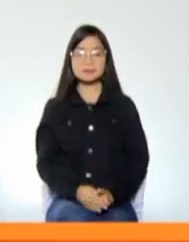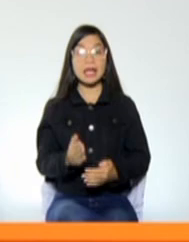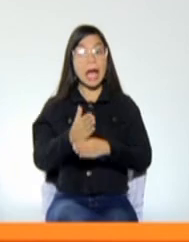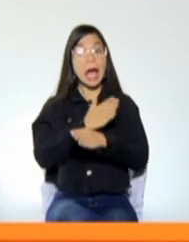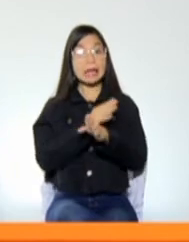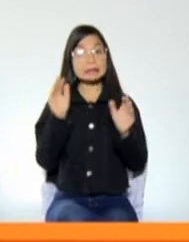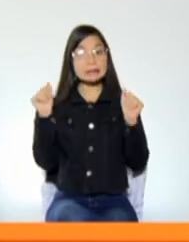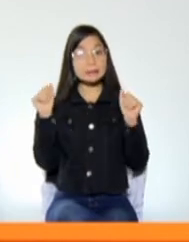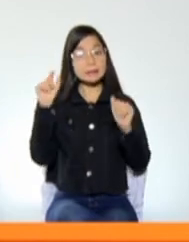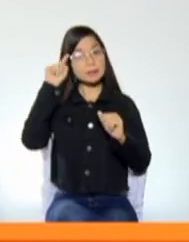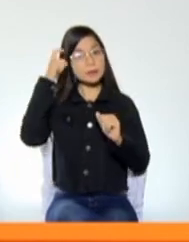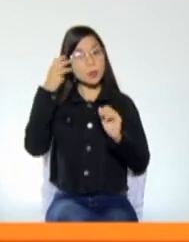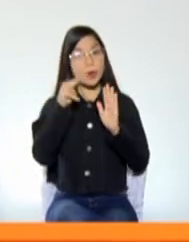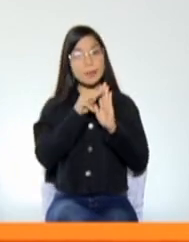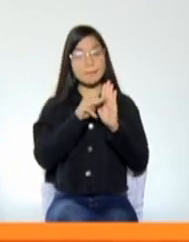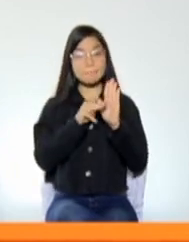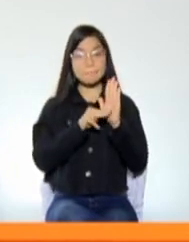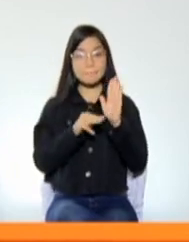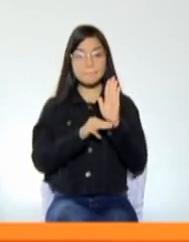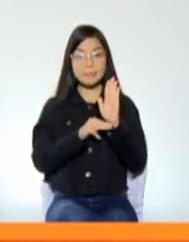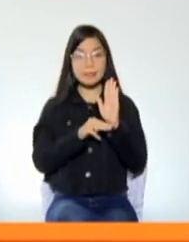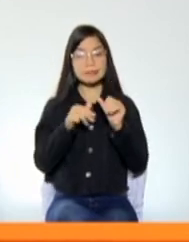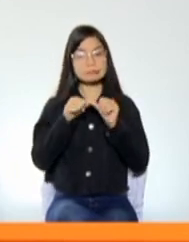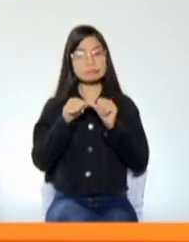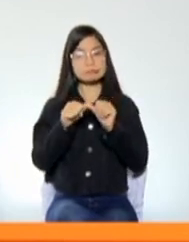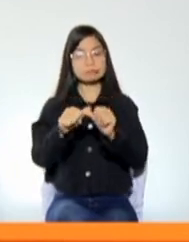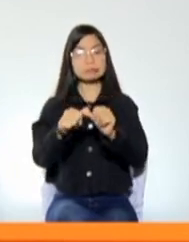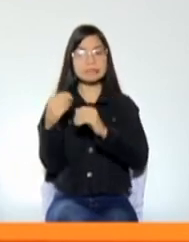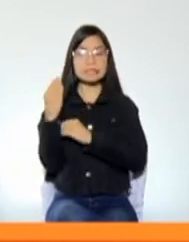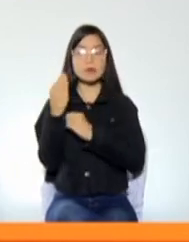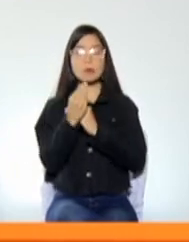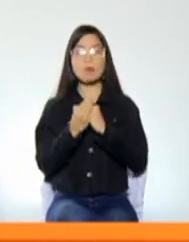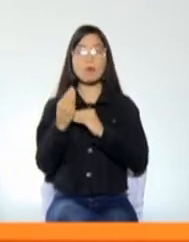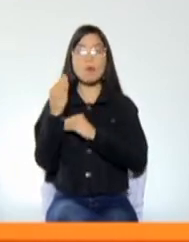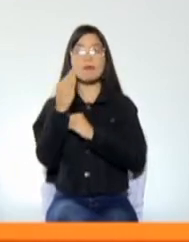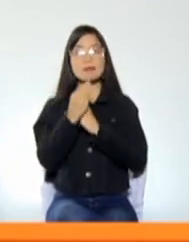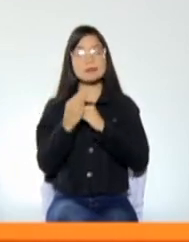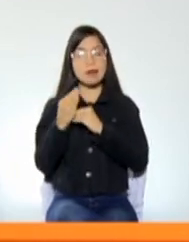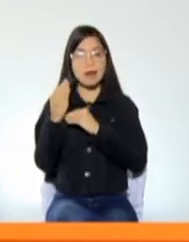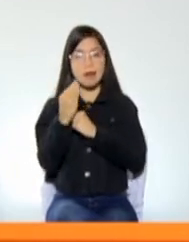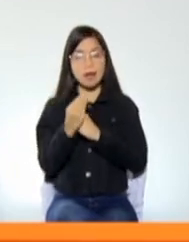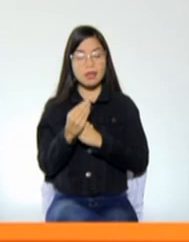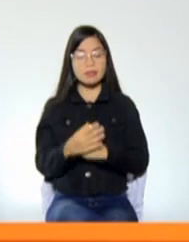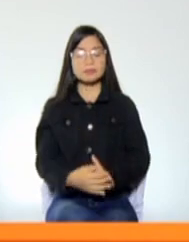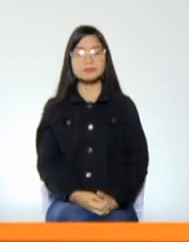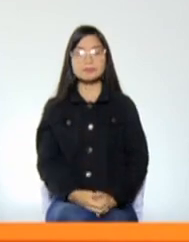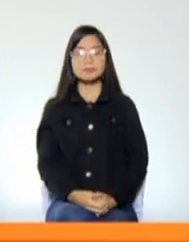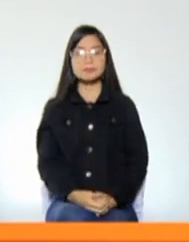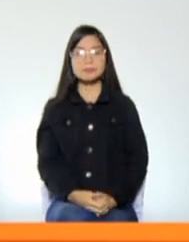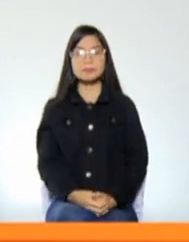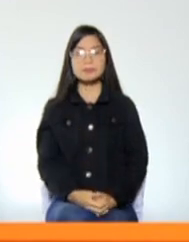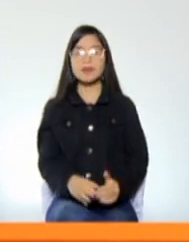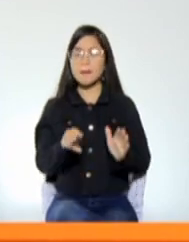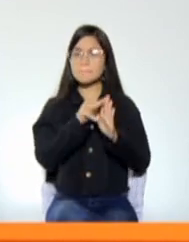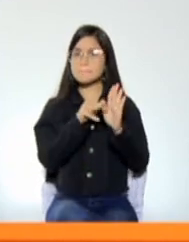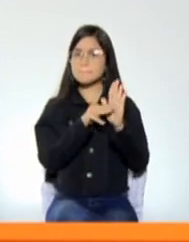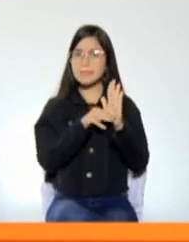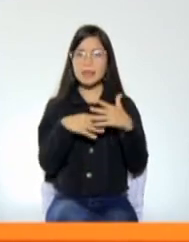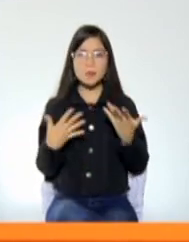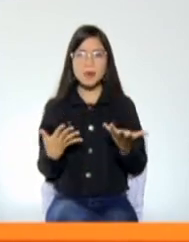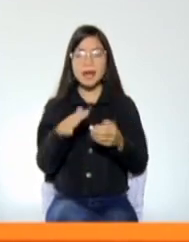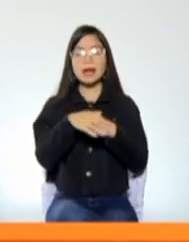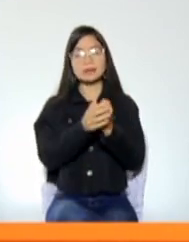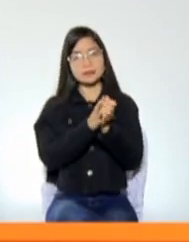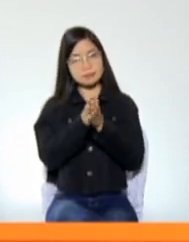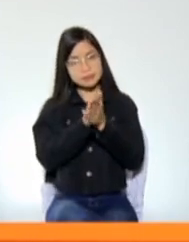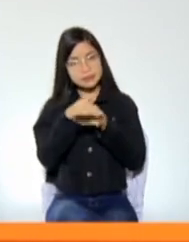sin antes recordar que tenemos que continuar cumpliendo con las normas de bioseguridad. ¿Cuáles son esas normas?